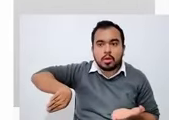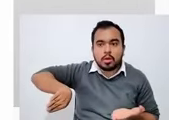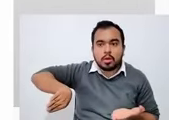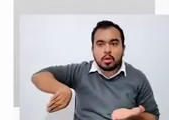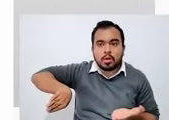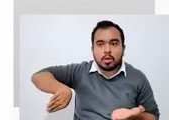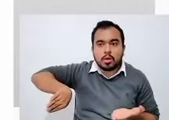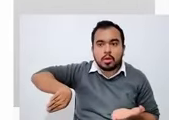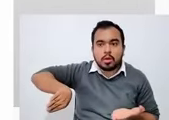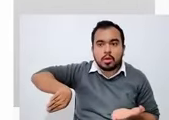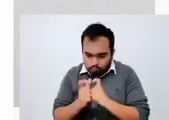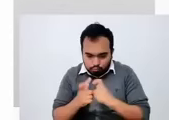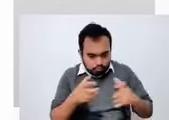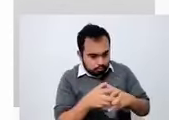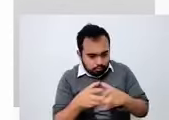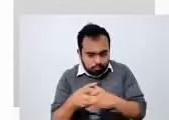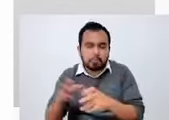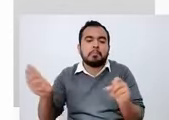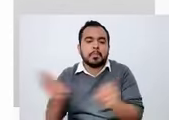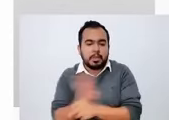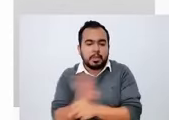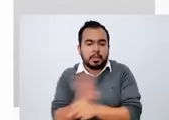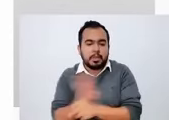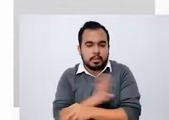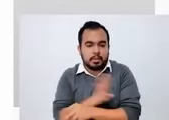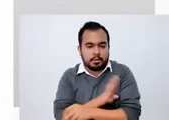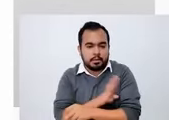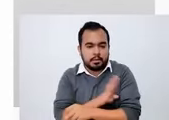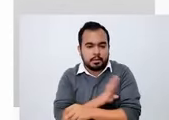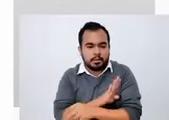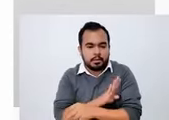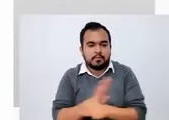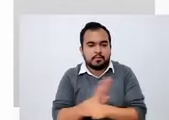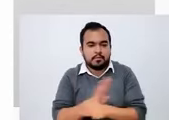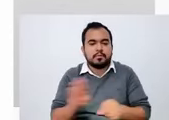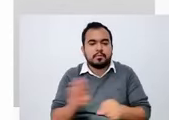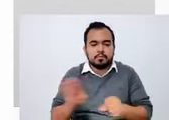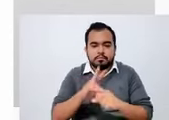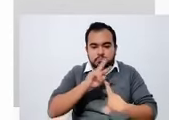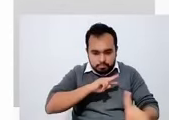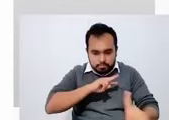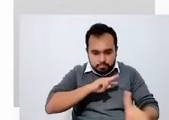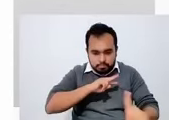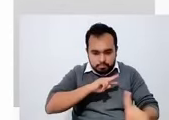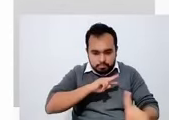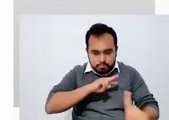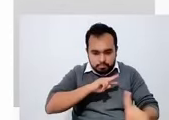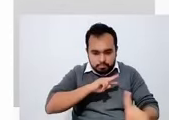beneficiada de una perspectiva como la que se está planteando en esta charla. Muchas gracias.